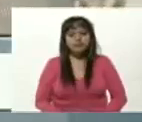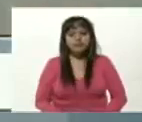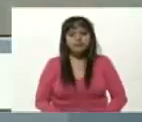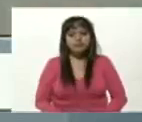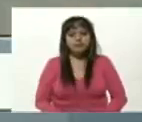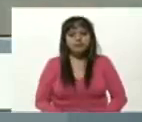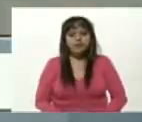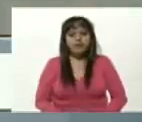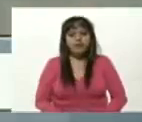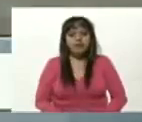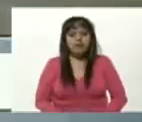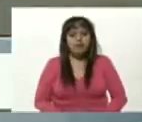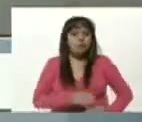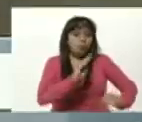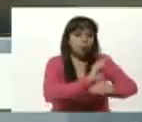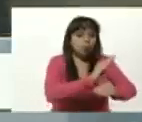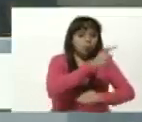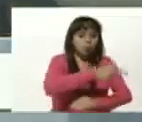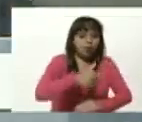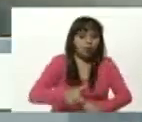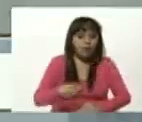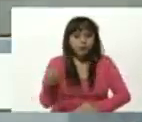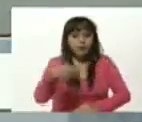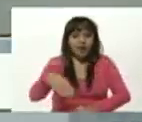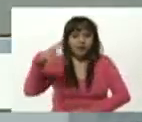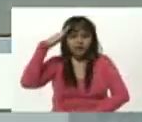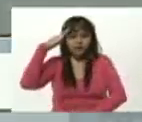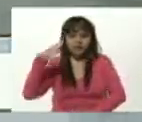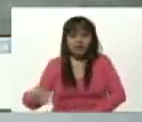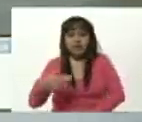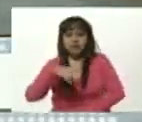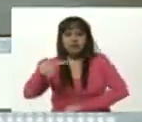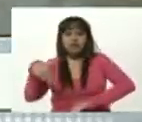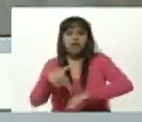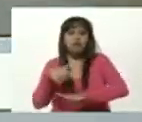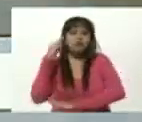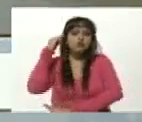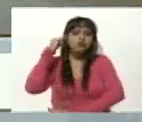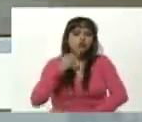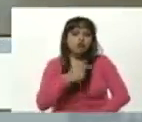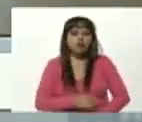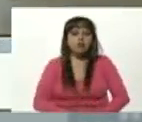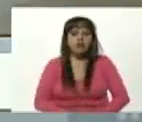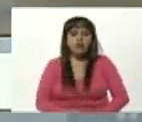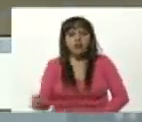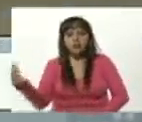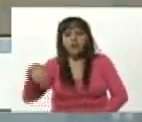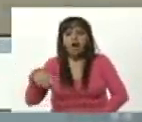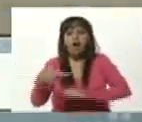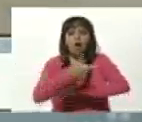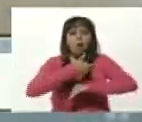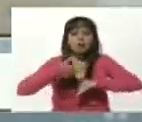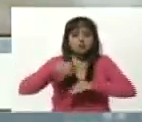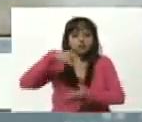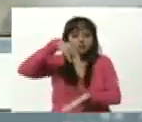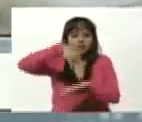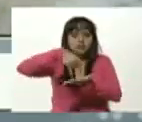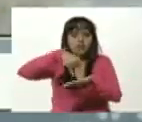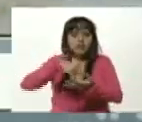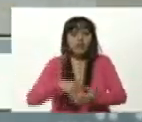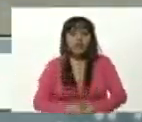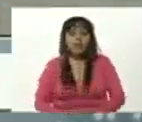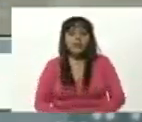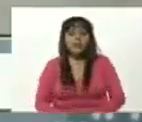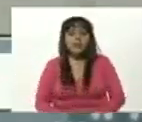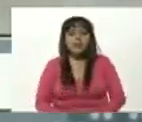Protección Civil, la Fuerza Armada Nacional Bolivariana y la gobernación del